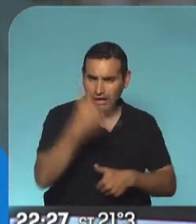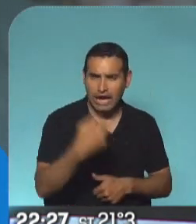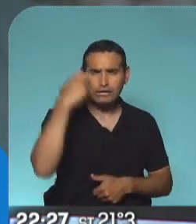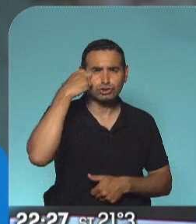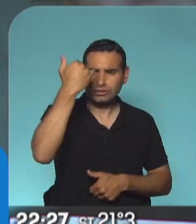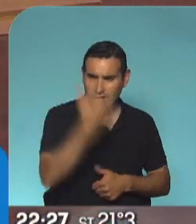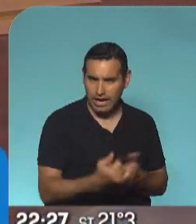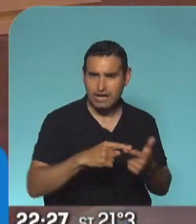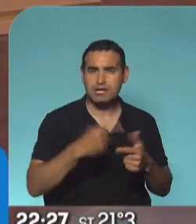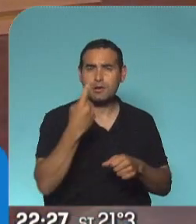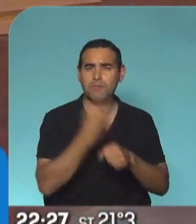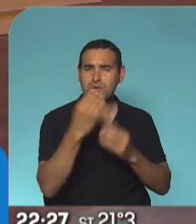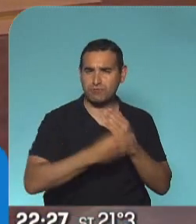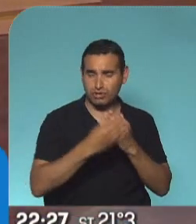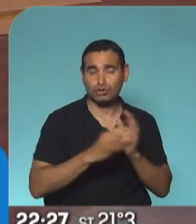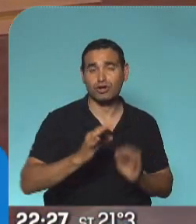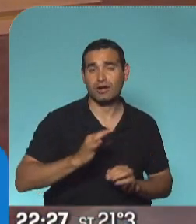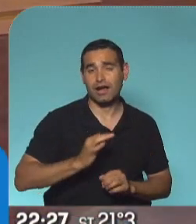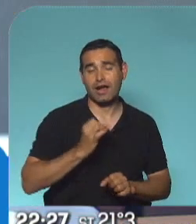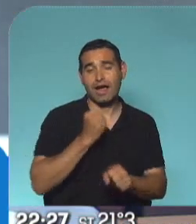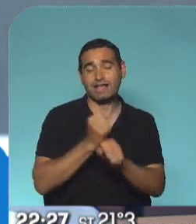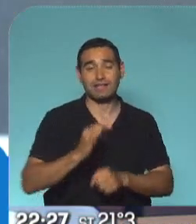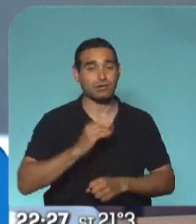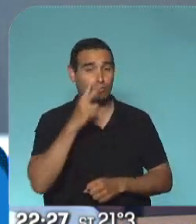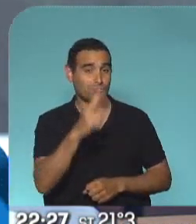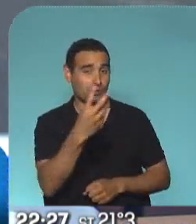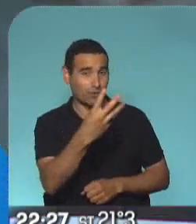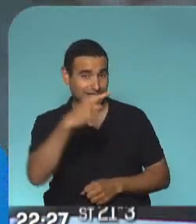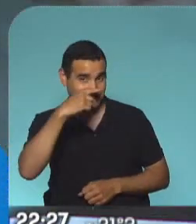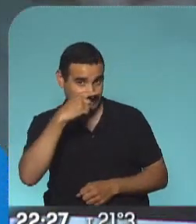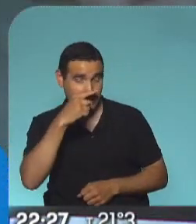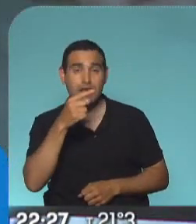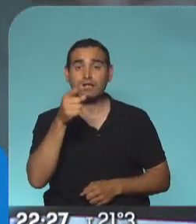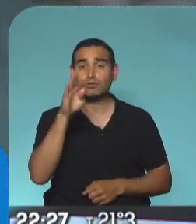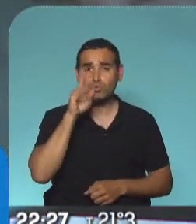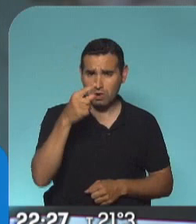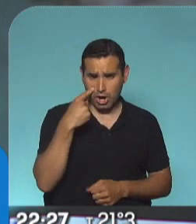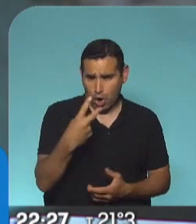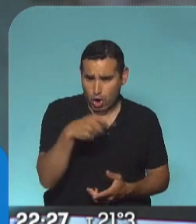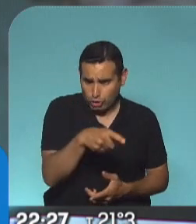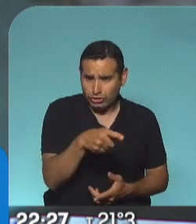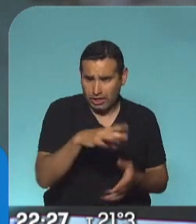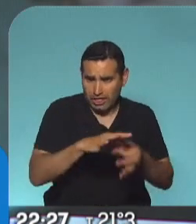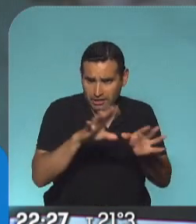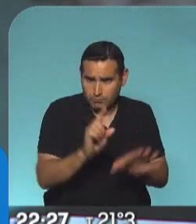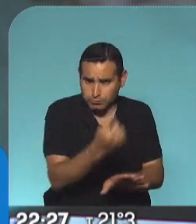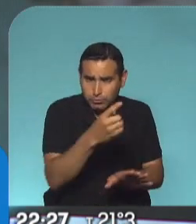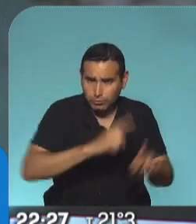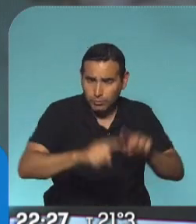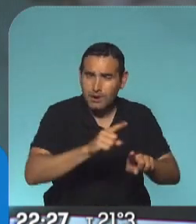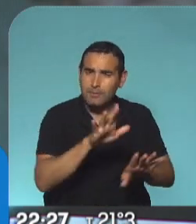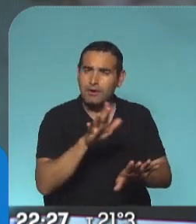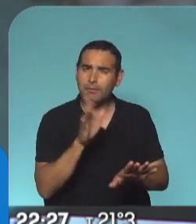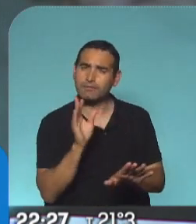primer ministro. Hasta el año 2047. Hasta el año 2047, efectivamente. Estados Unidos reconocía esto y establecía una serie de